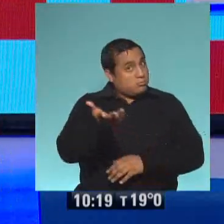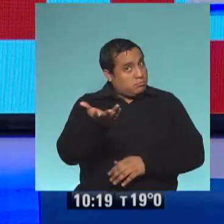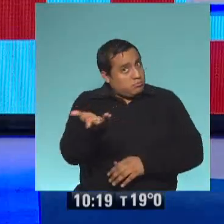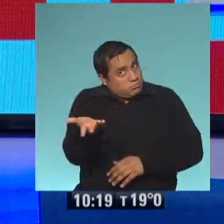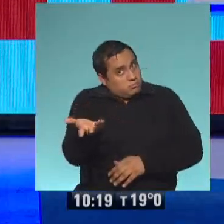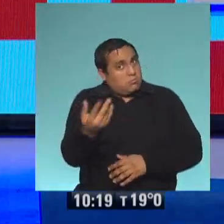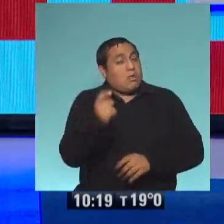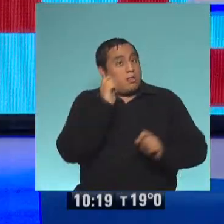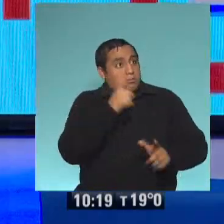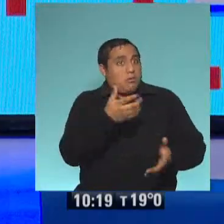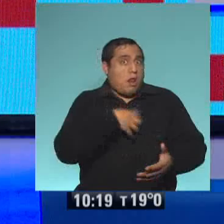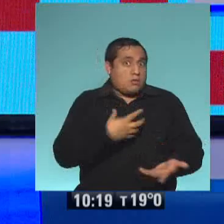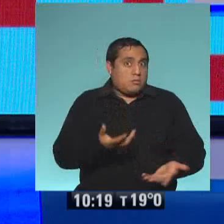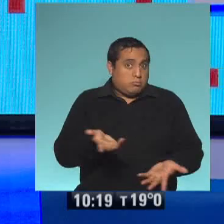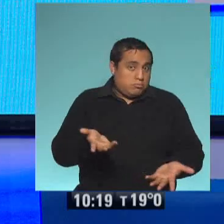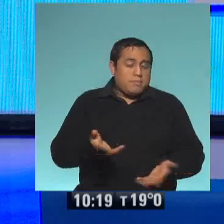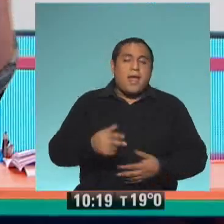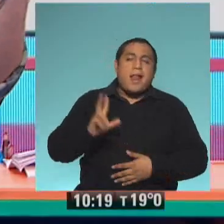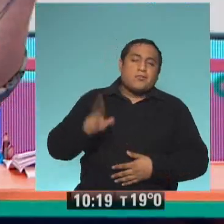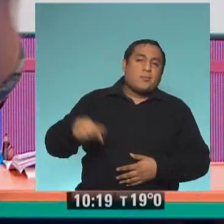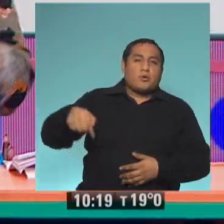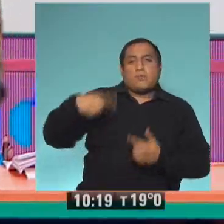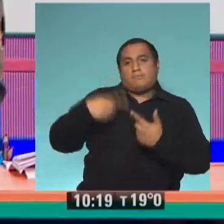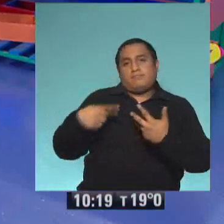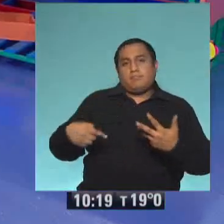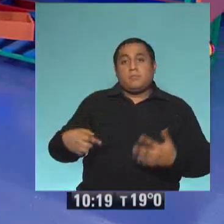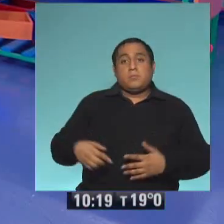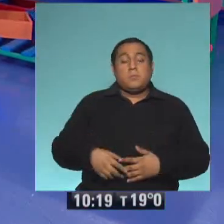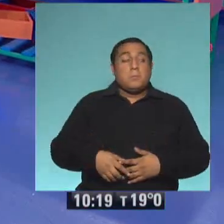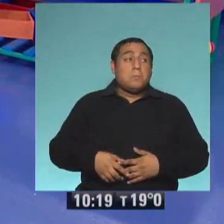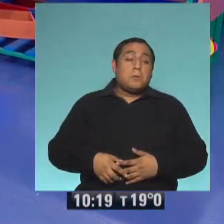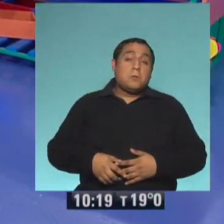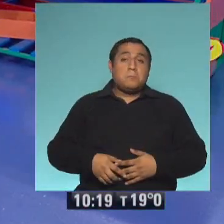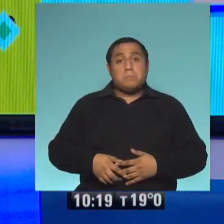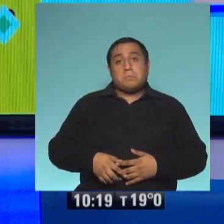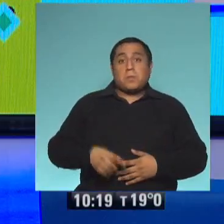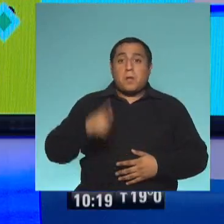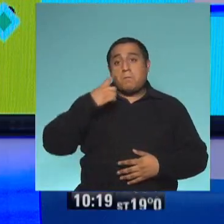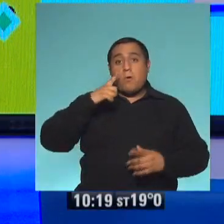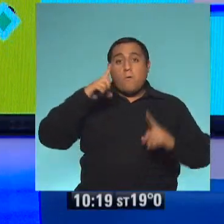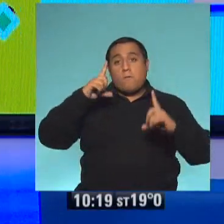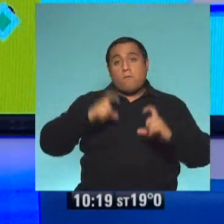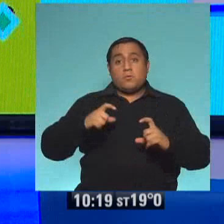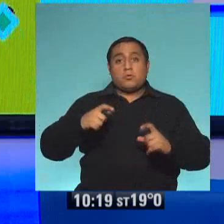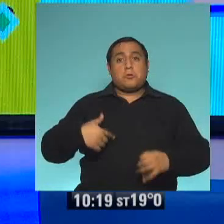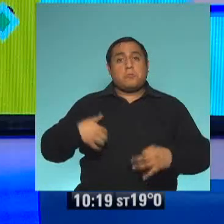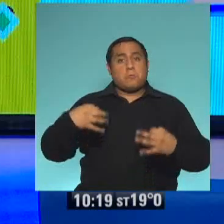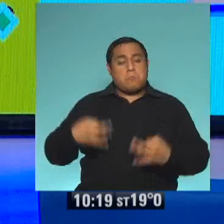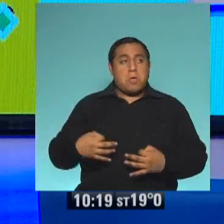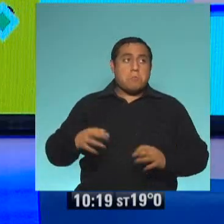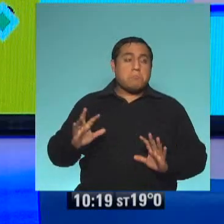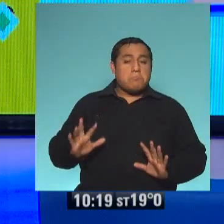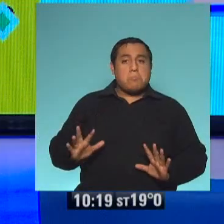Bueno, sí. Tiene razón, Emi, porque fin. Hoy tenemos muchas cosas para voy a continuar entonces hacer. Con la foto de la foto. Me voy a poner formal. Pasemos